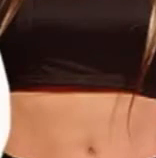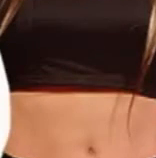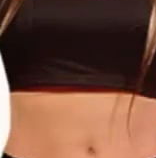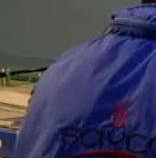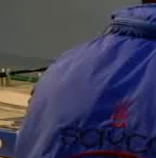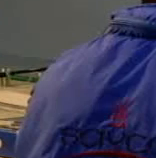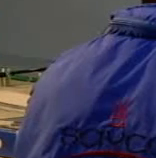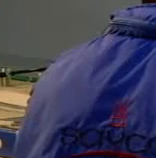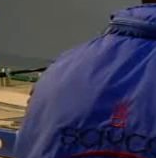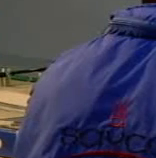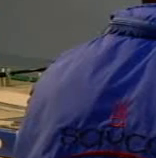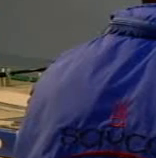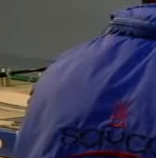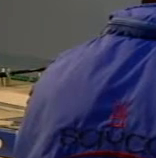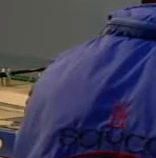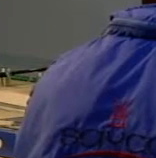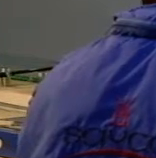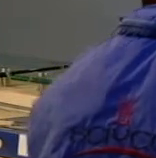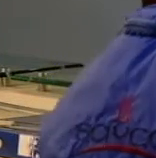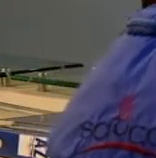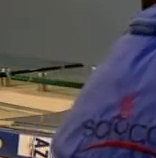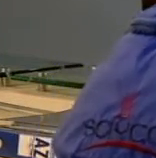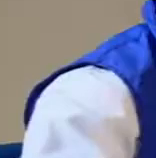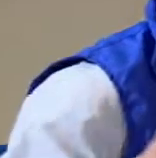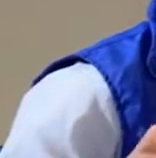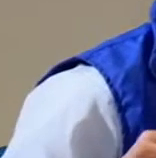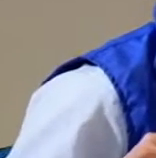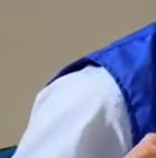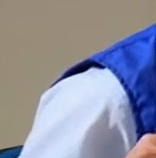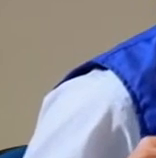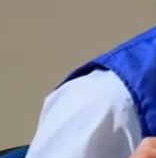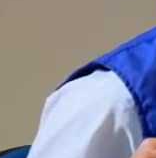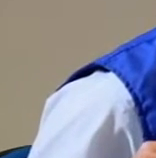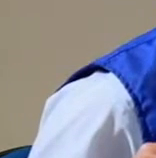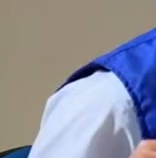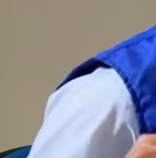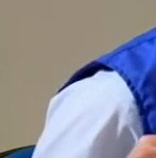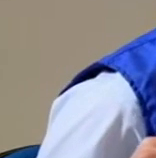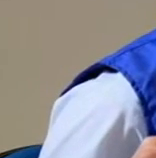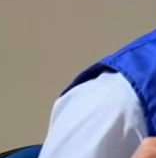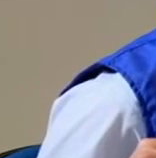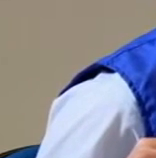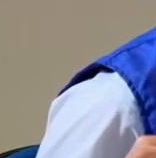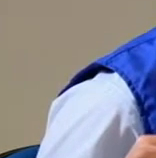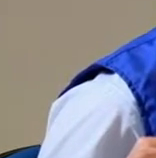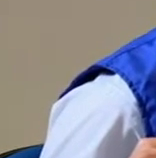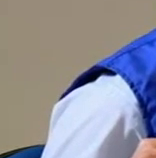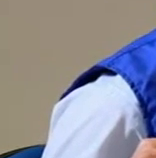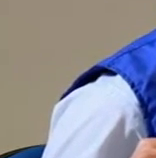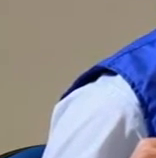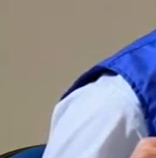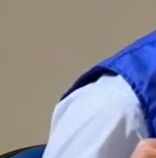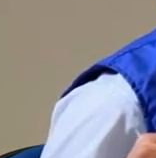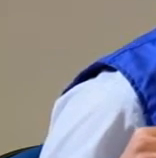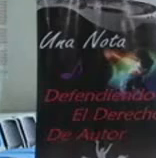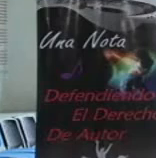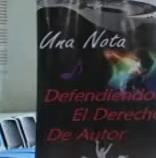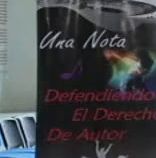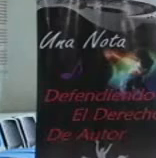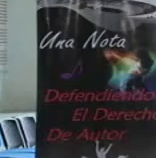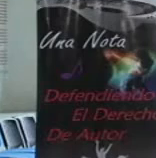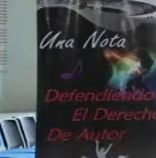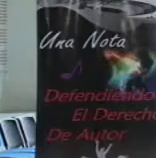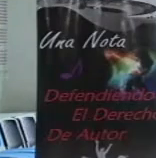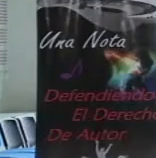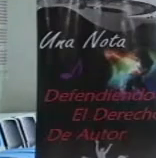más. Vea, señor, aquí le pago su impuesto de Saico. Saico no cobra impuestos. Saico cobra a los usuarios de la música el